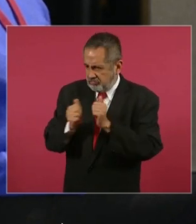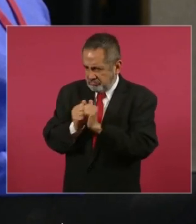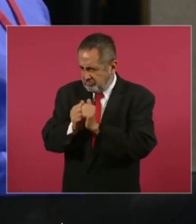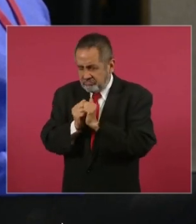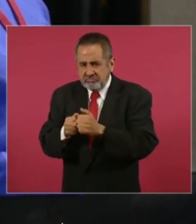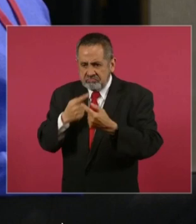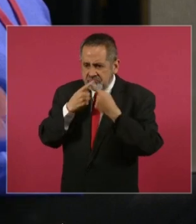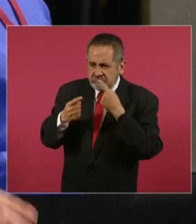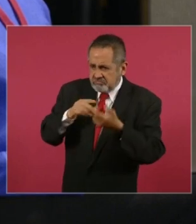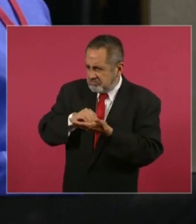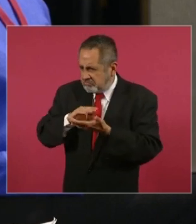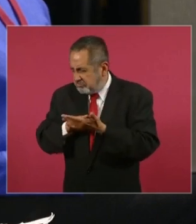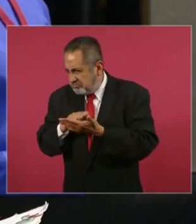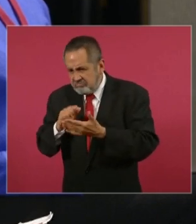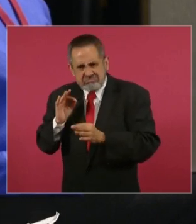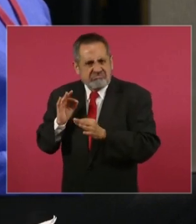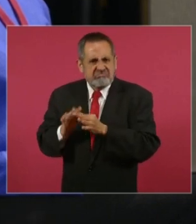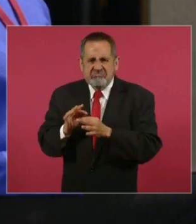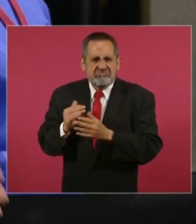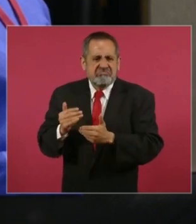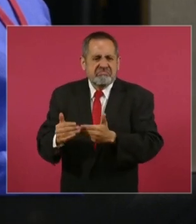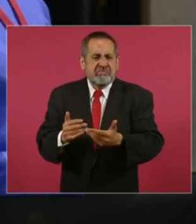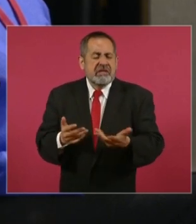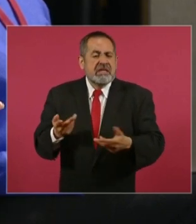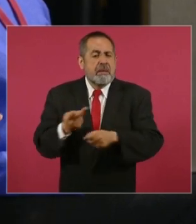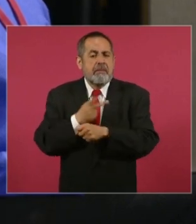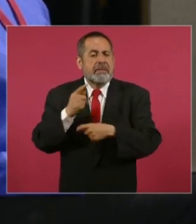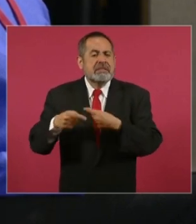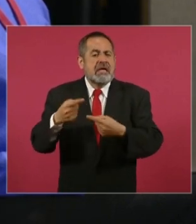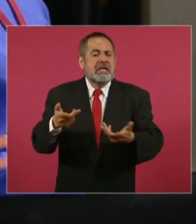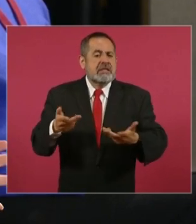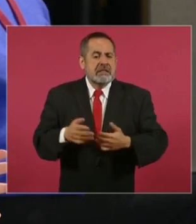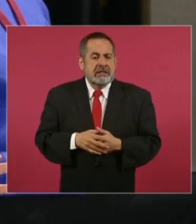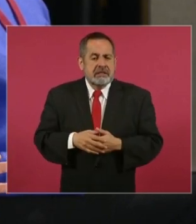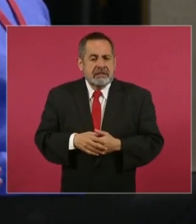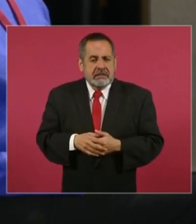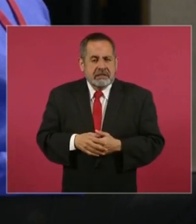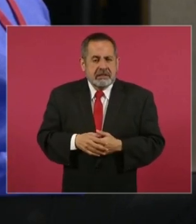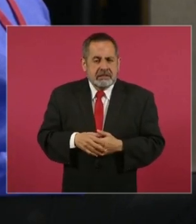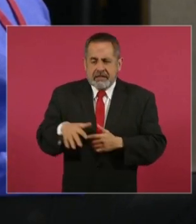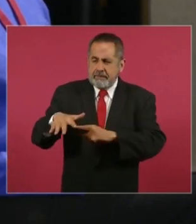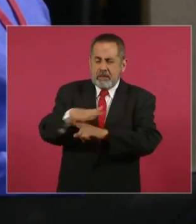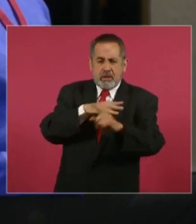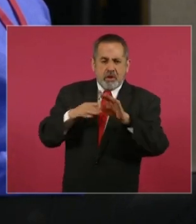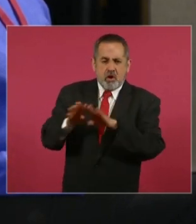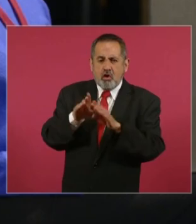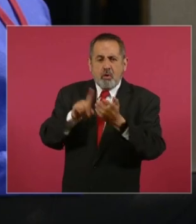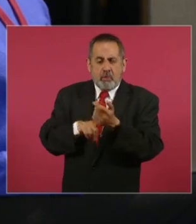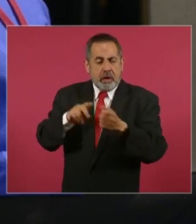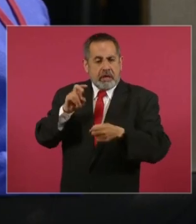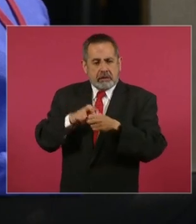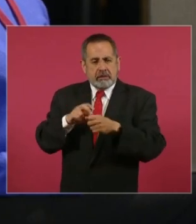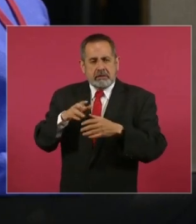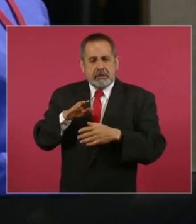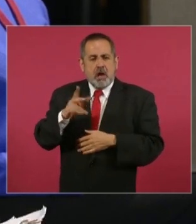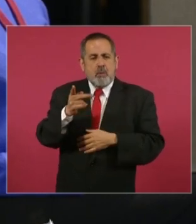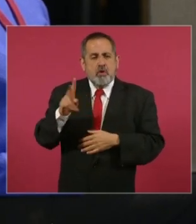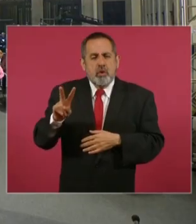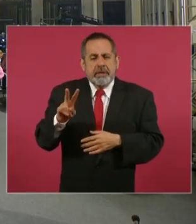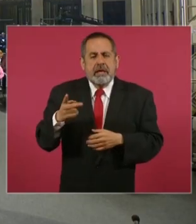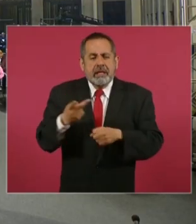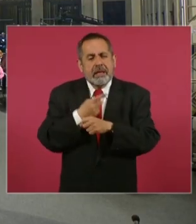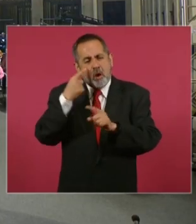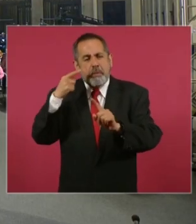nos estamos documentando. ¿Qué va a pasar con esto del medio ambiente, en particular en Puerto